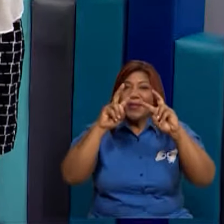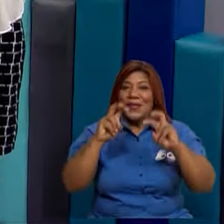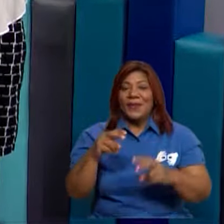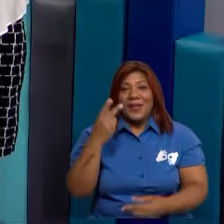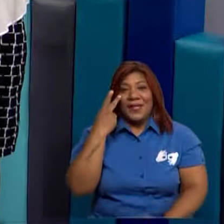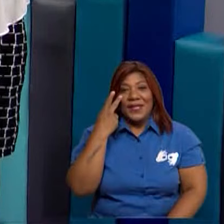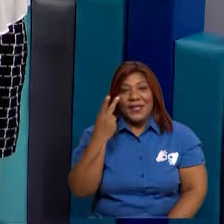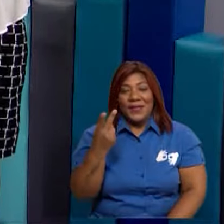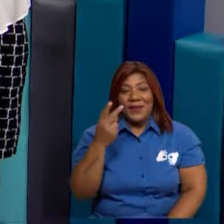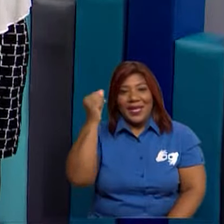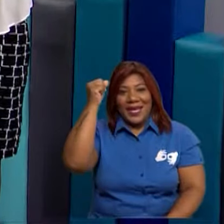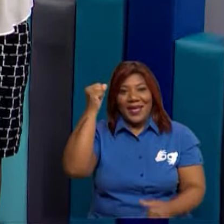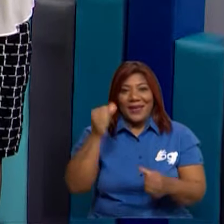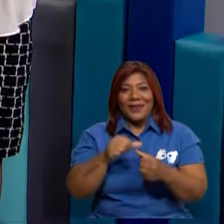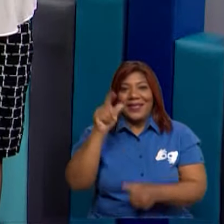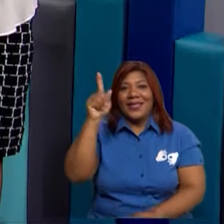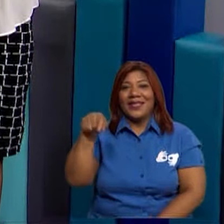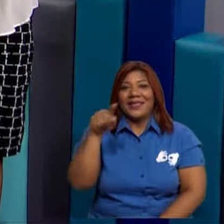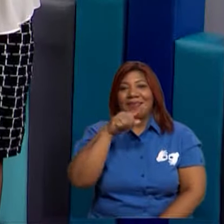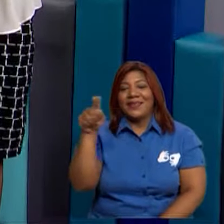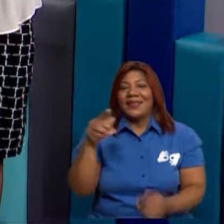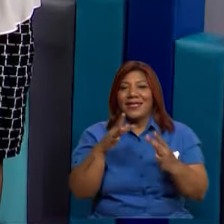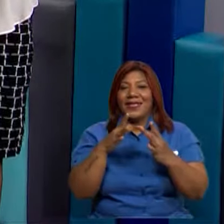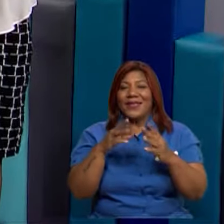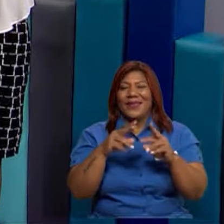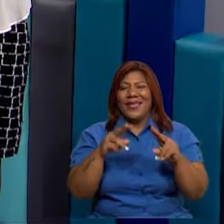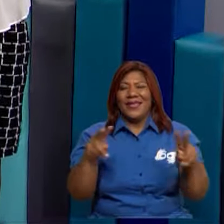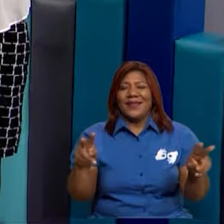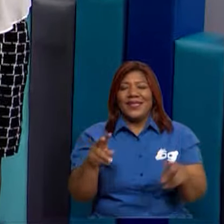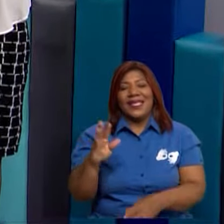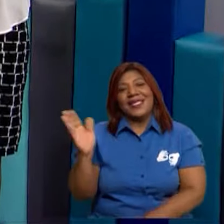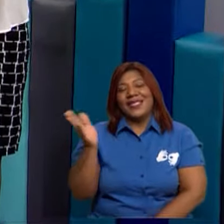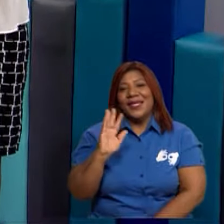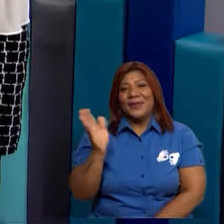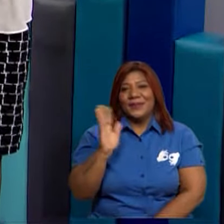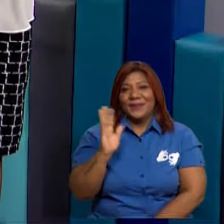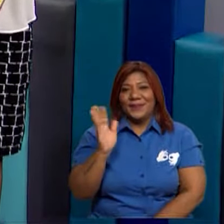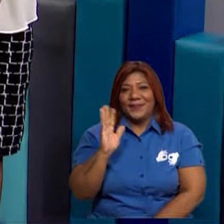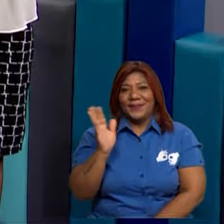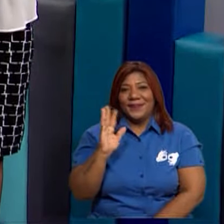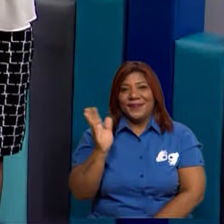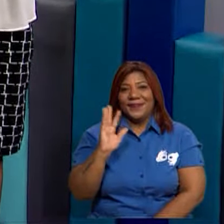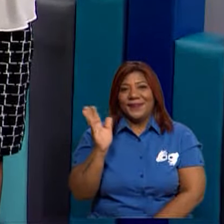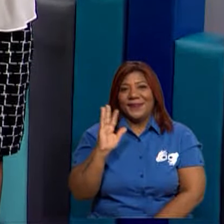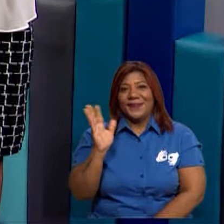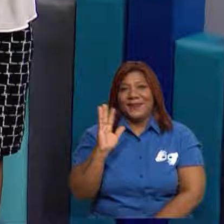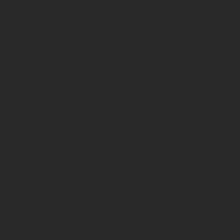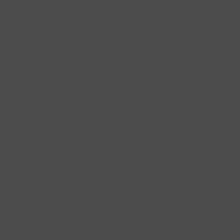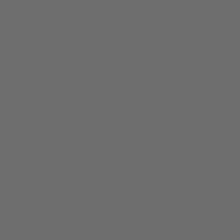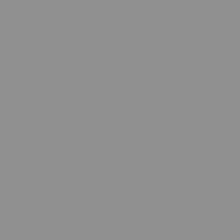vemos mis niños y recuerda que la estrella se conecta con la diversidad. ¡Chao!